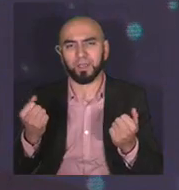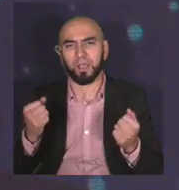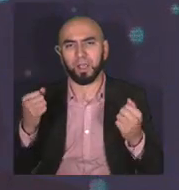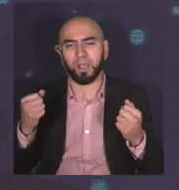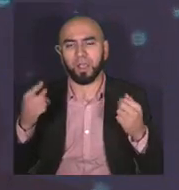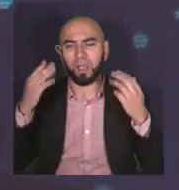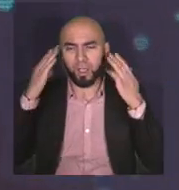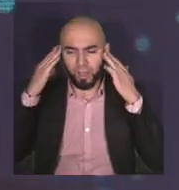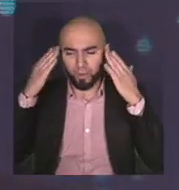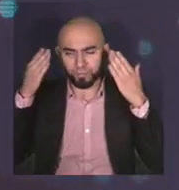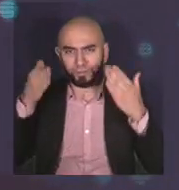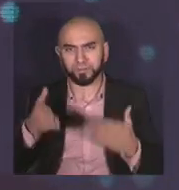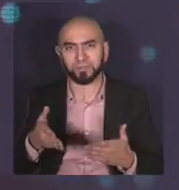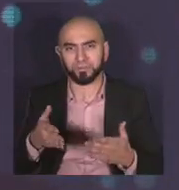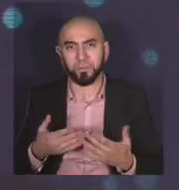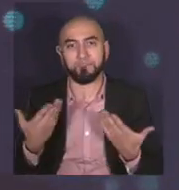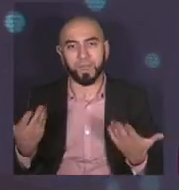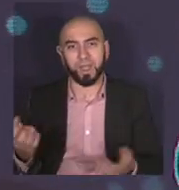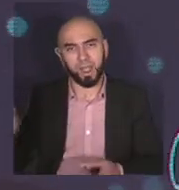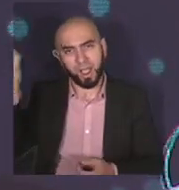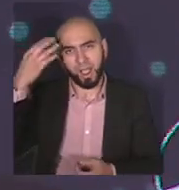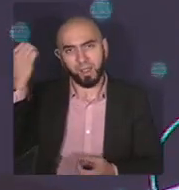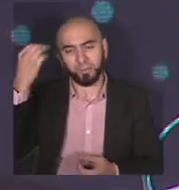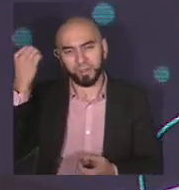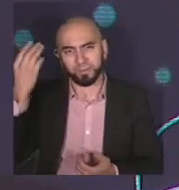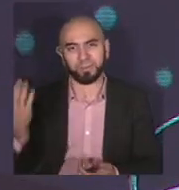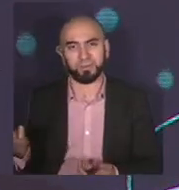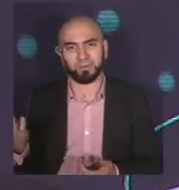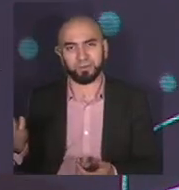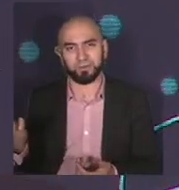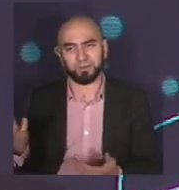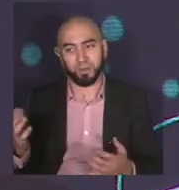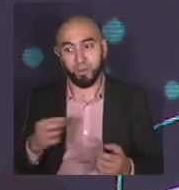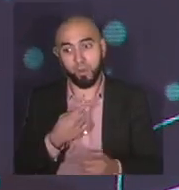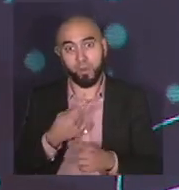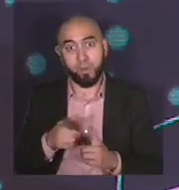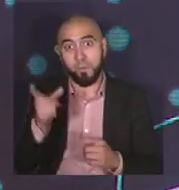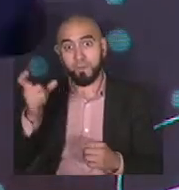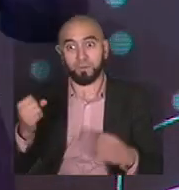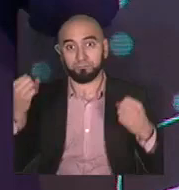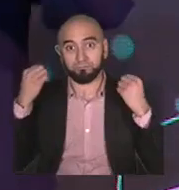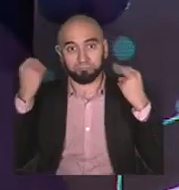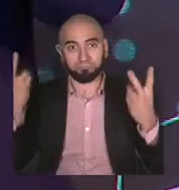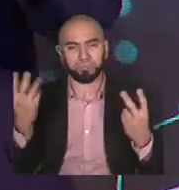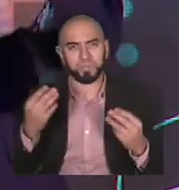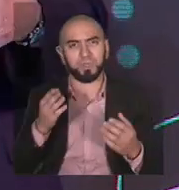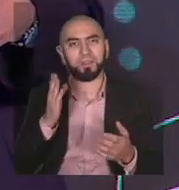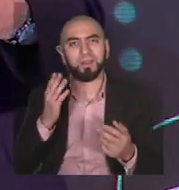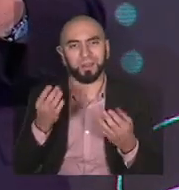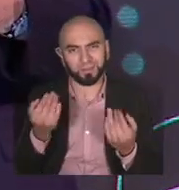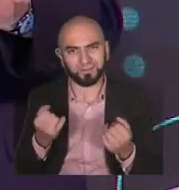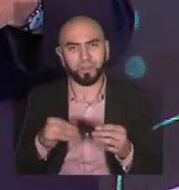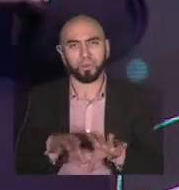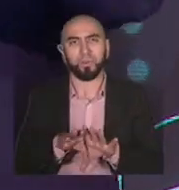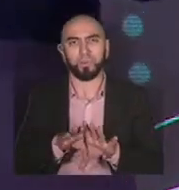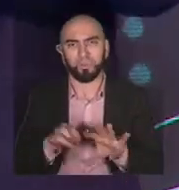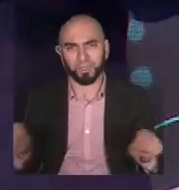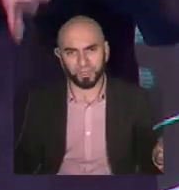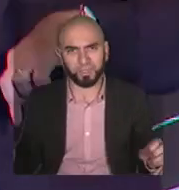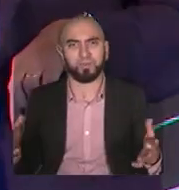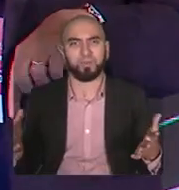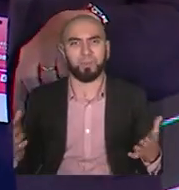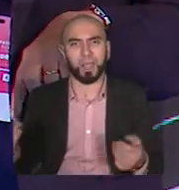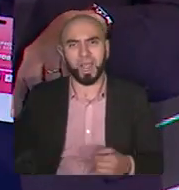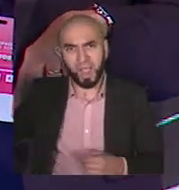para aprender. Los extrovertidos necesitan estar comprometidos e involucrados. Entonces, para aprender